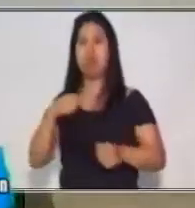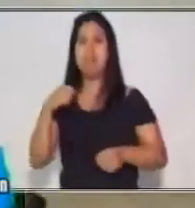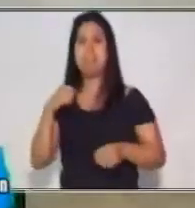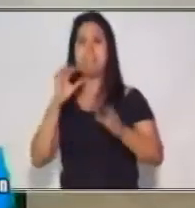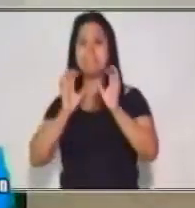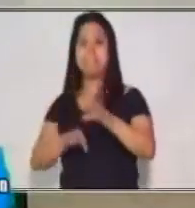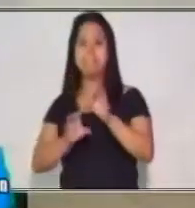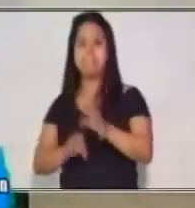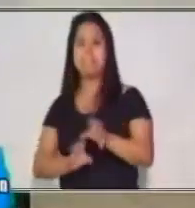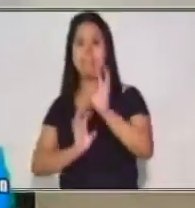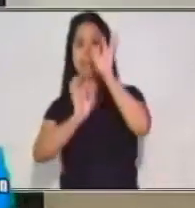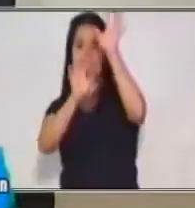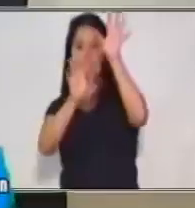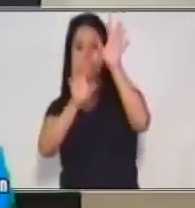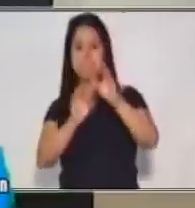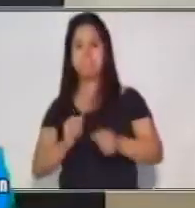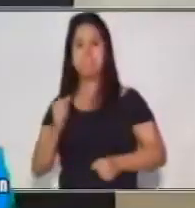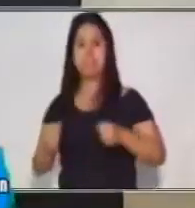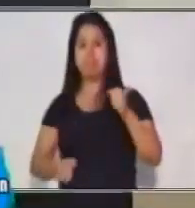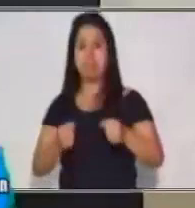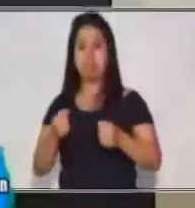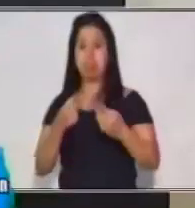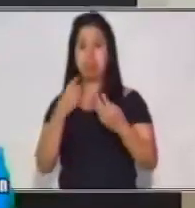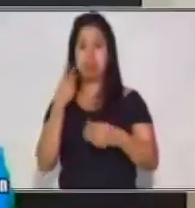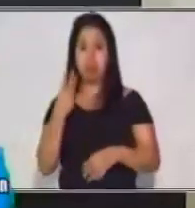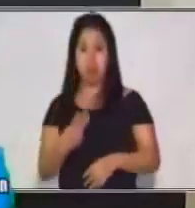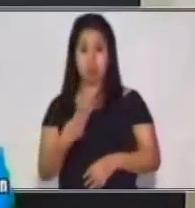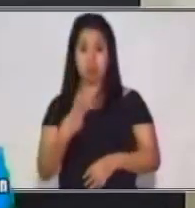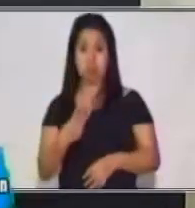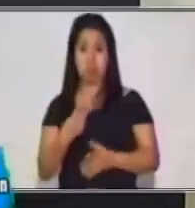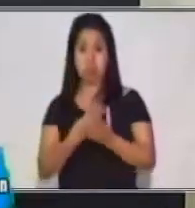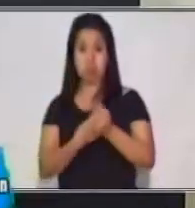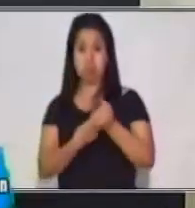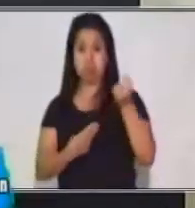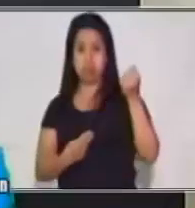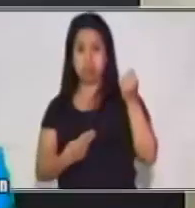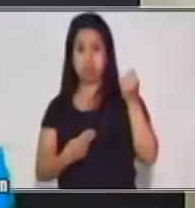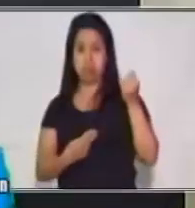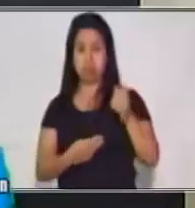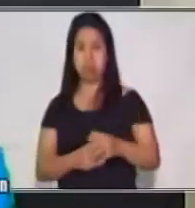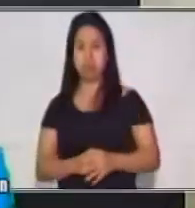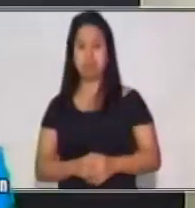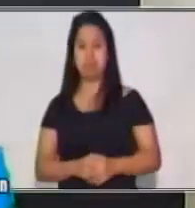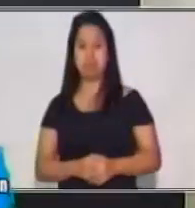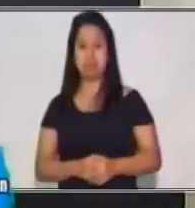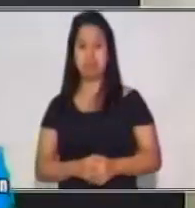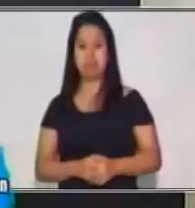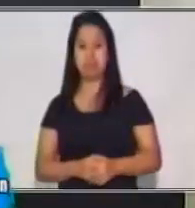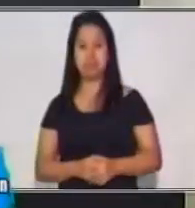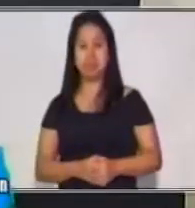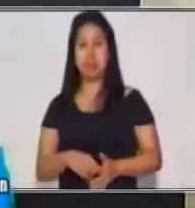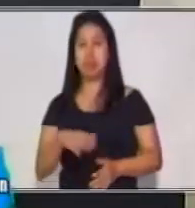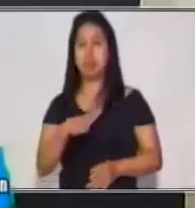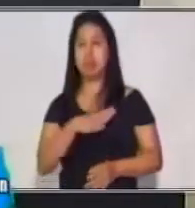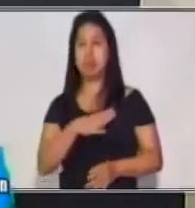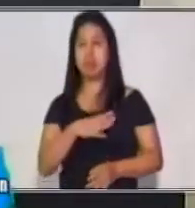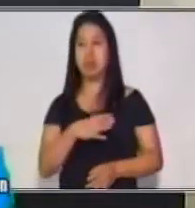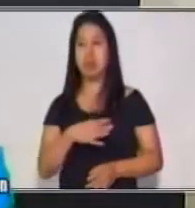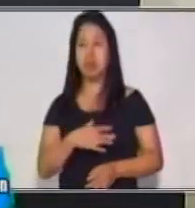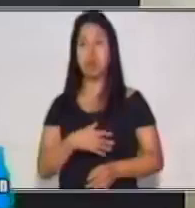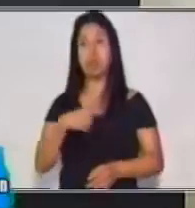representa la intersección de los 3 conjuntos. ¿Qué quiere decir? Que acá puedo colocar los que prefieren